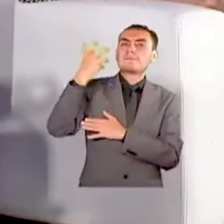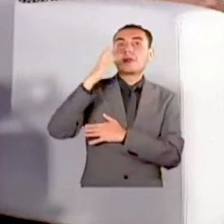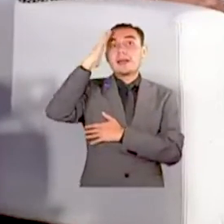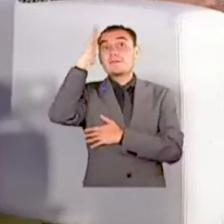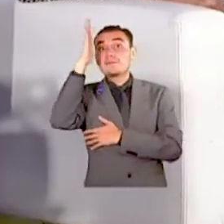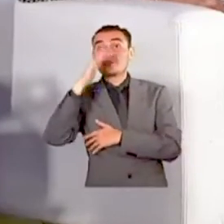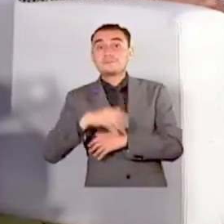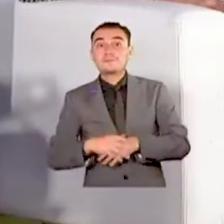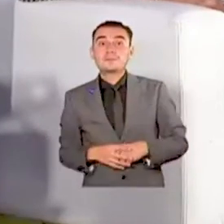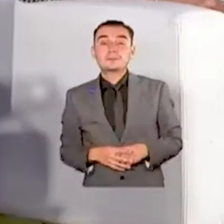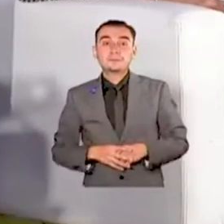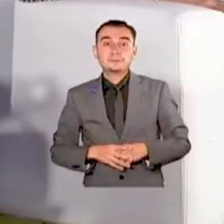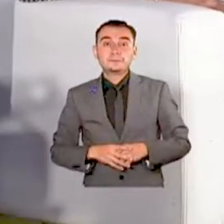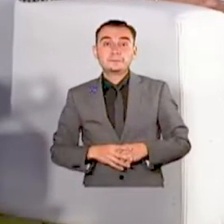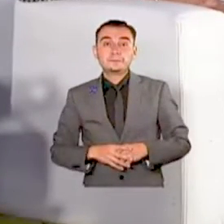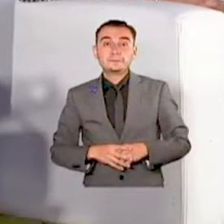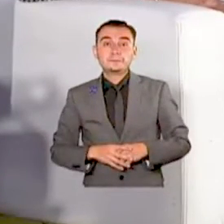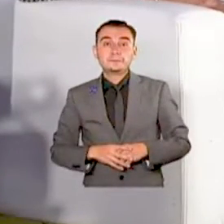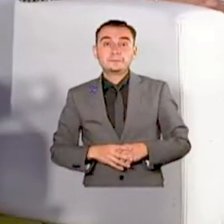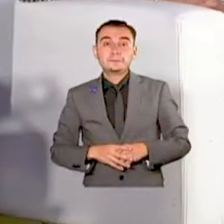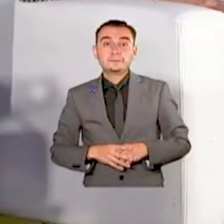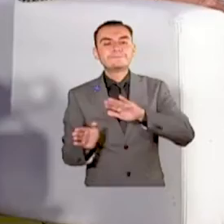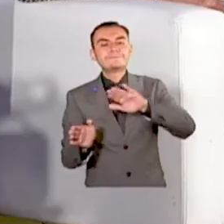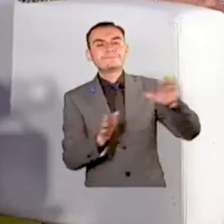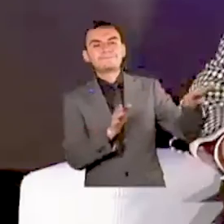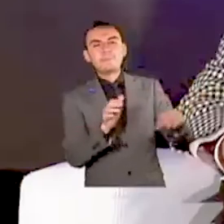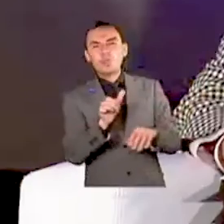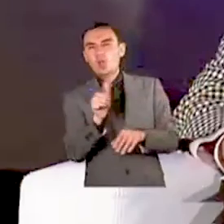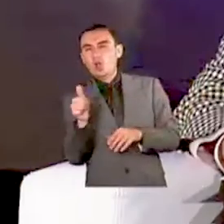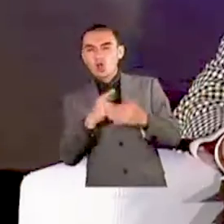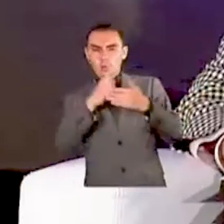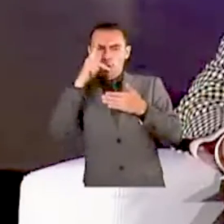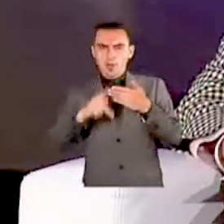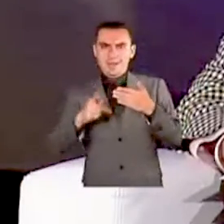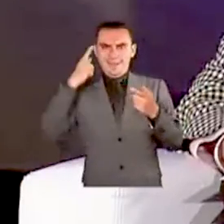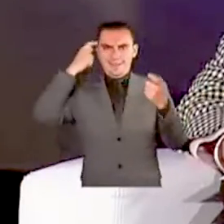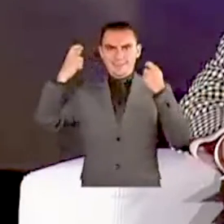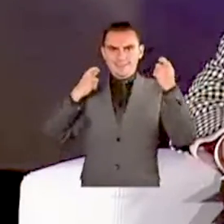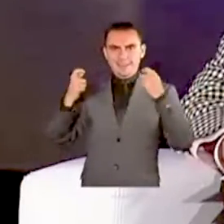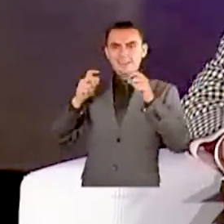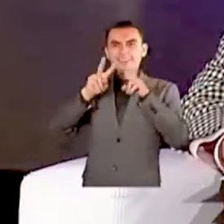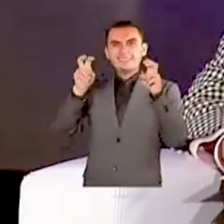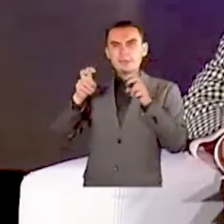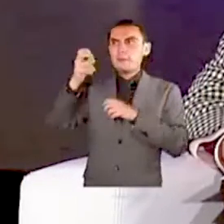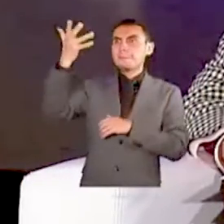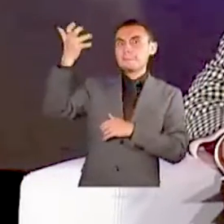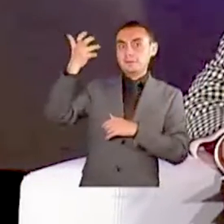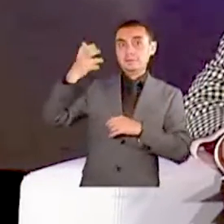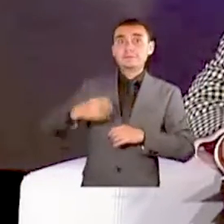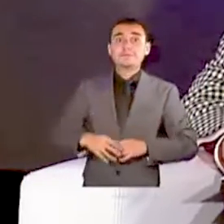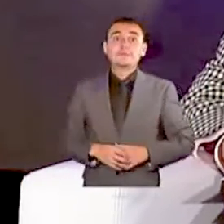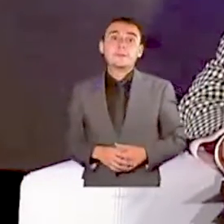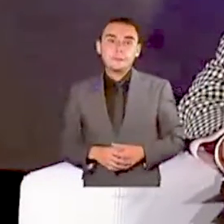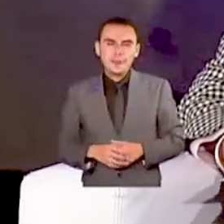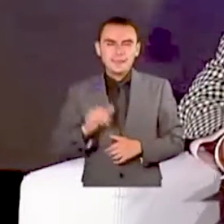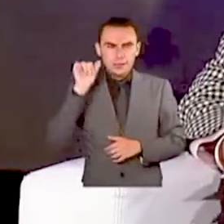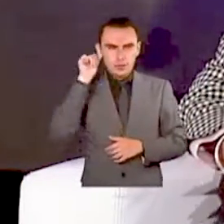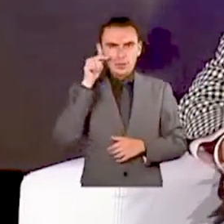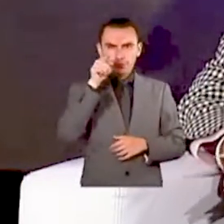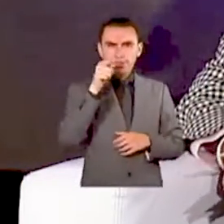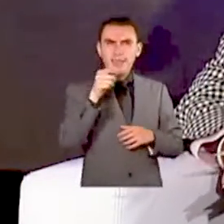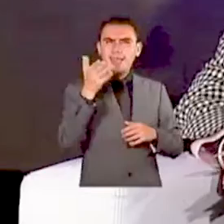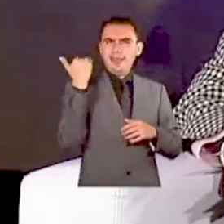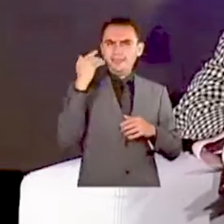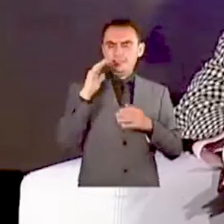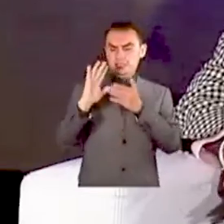día de mañana. Tenemos que es un tema pensional. Recordaba cuando usted habló de que hablan de